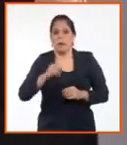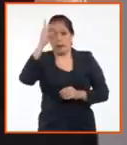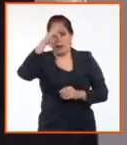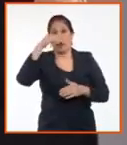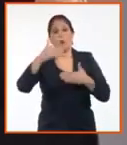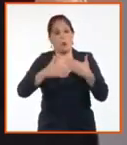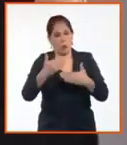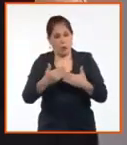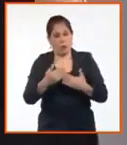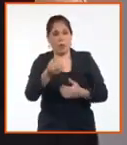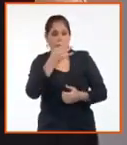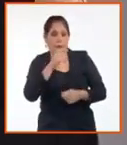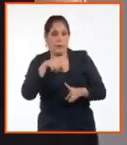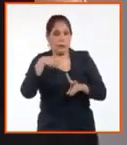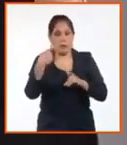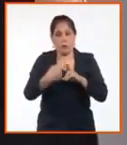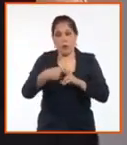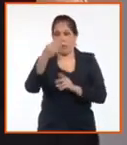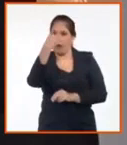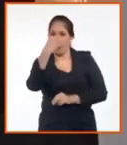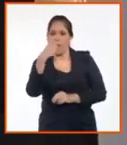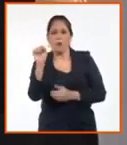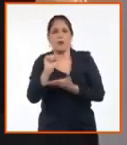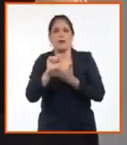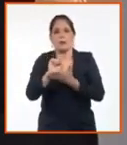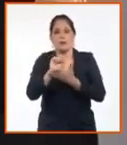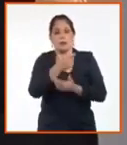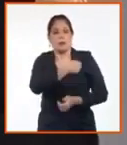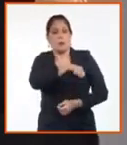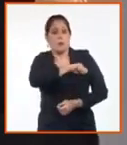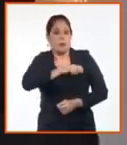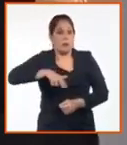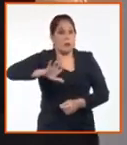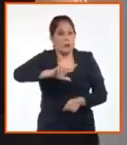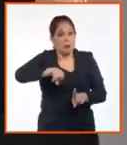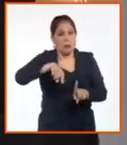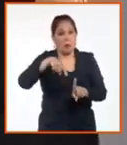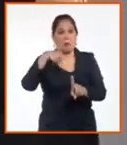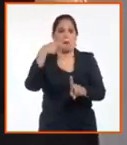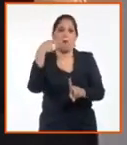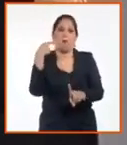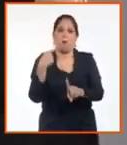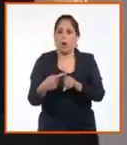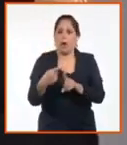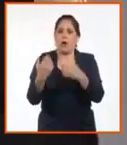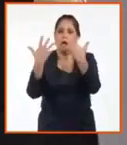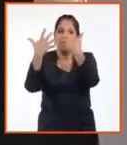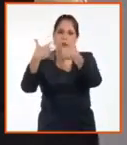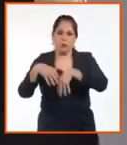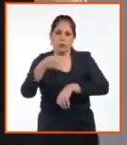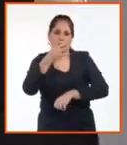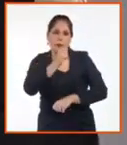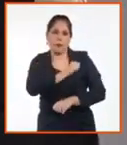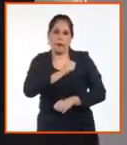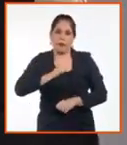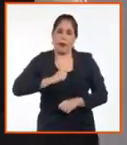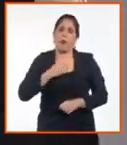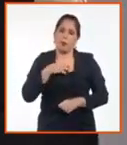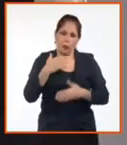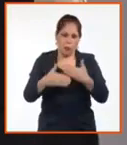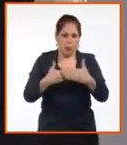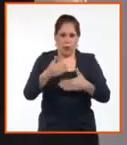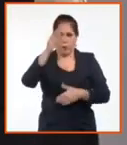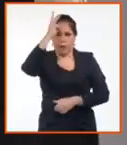medicamentos en el servicio público pues ahora se ha sumado la farmacéutica privada y dice los fármacos genéricos